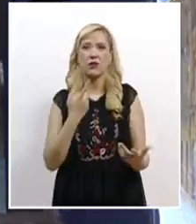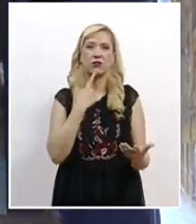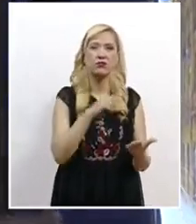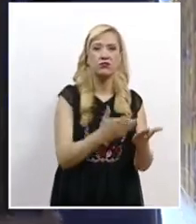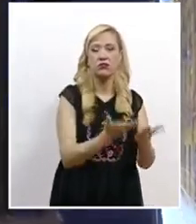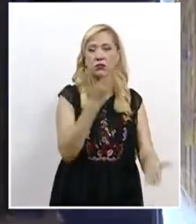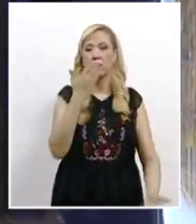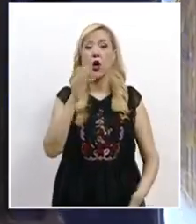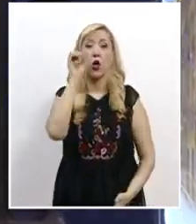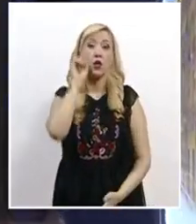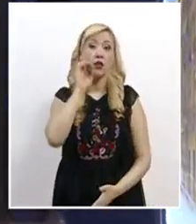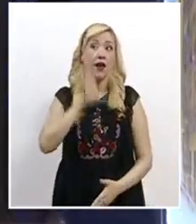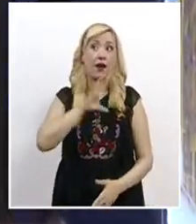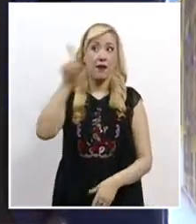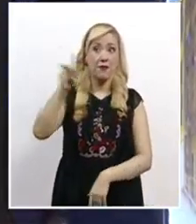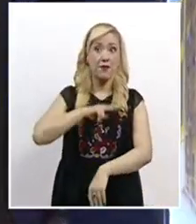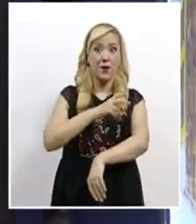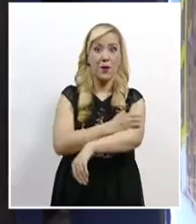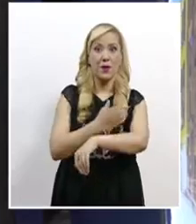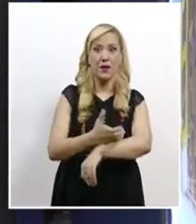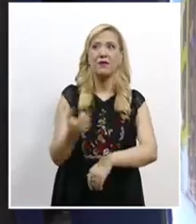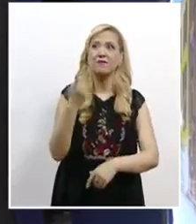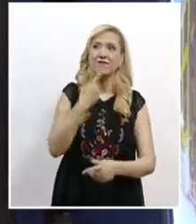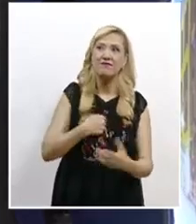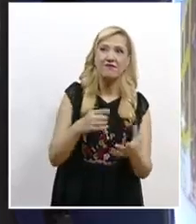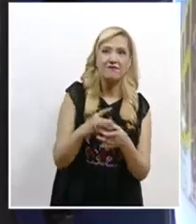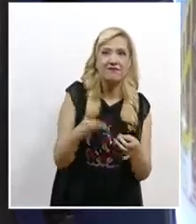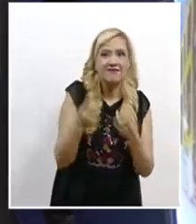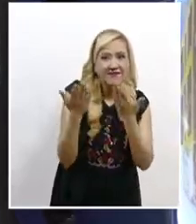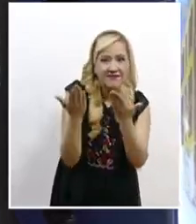quien tiene los detalles de esta información. Adelante, Óscar, por favor.